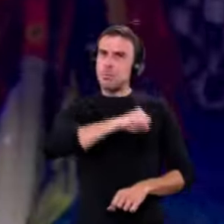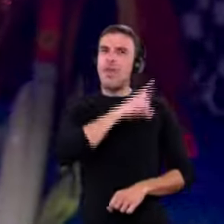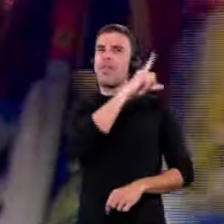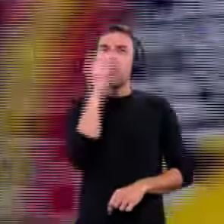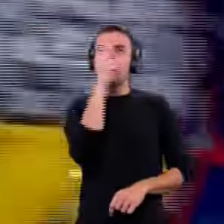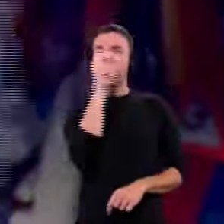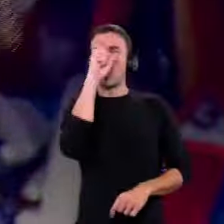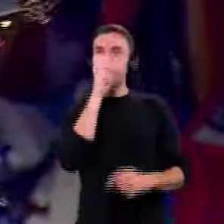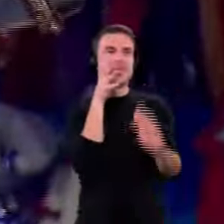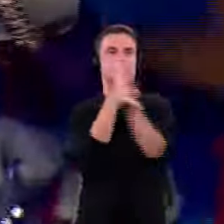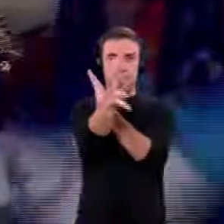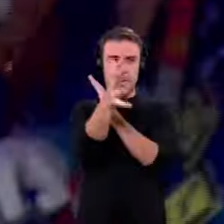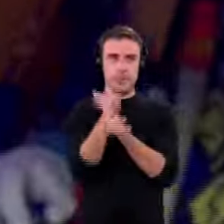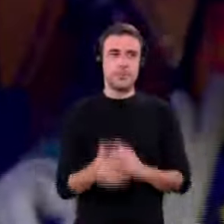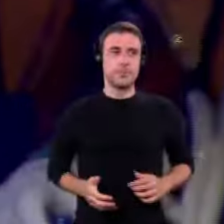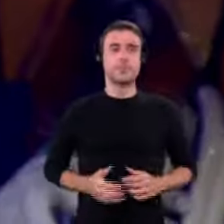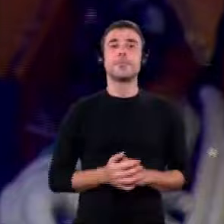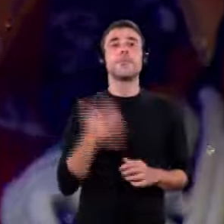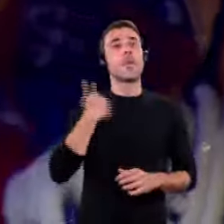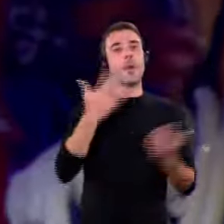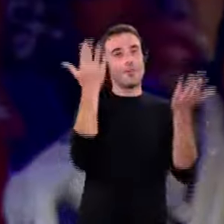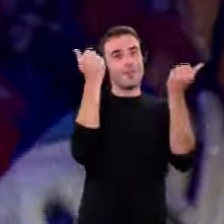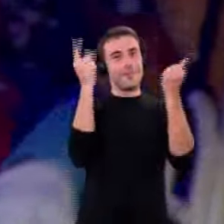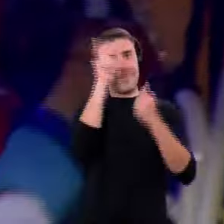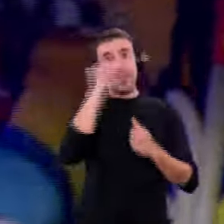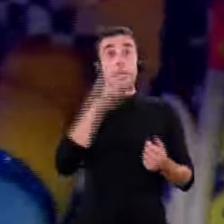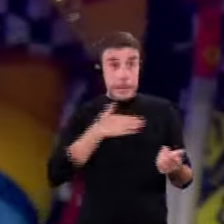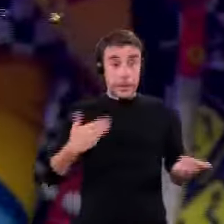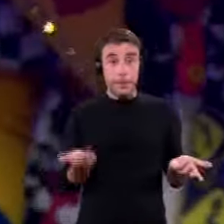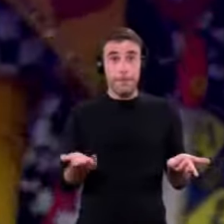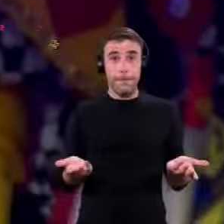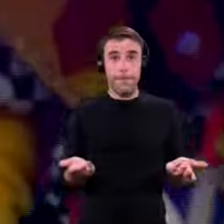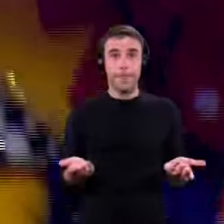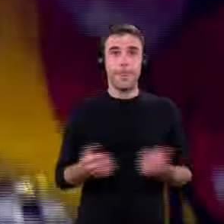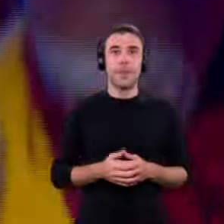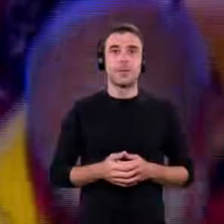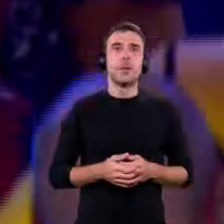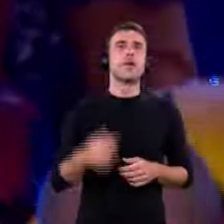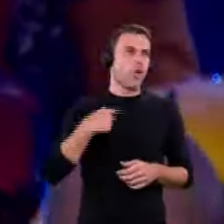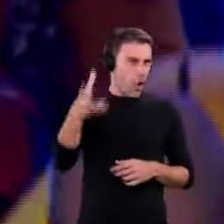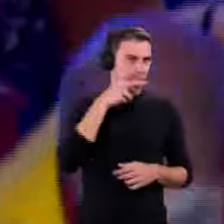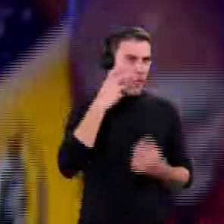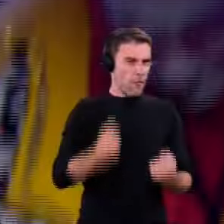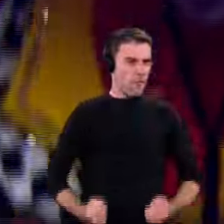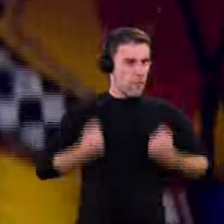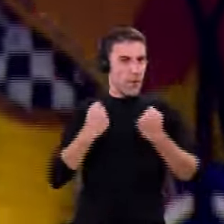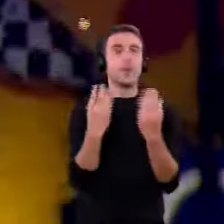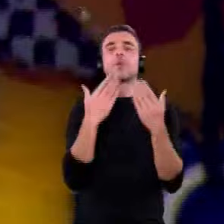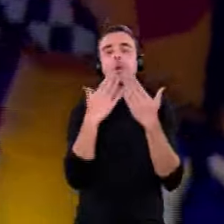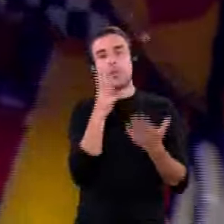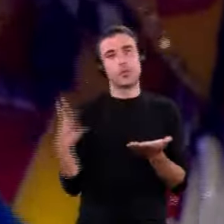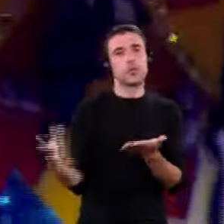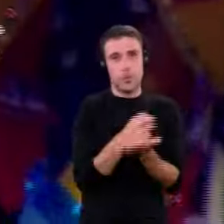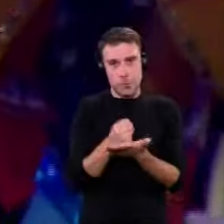más, siempre. Nos vamos con nuestra despedida, ¿quieren? Que se oiga bien fuerte. Muchísimas gracias por